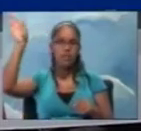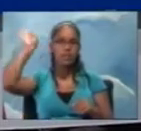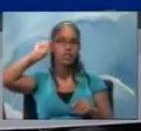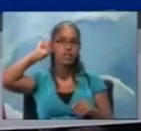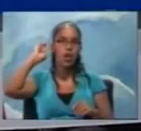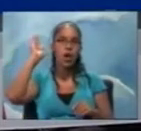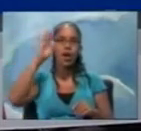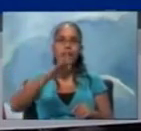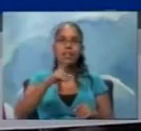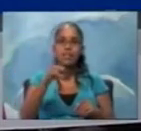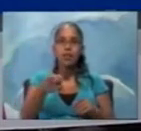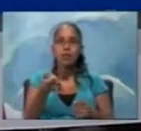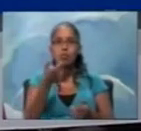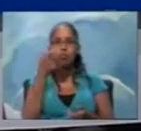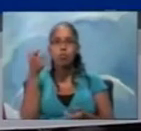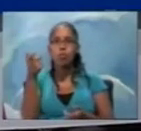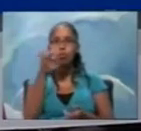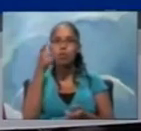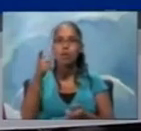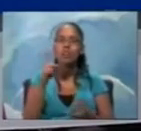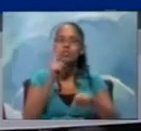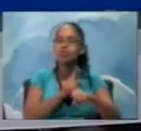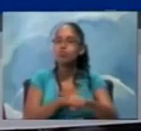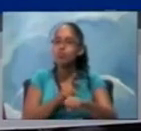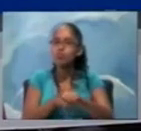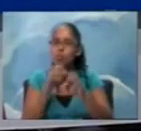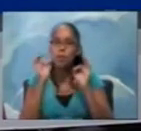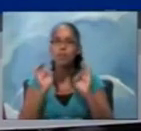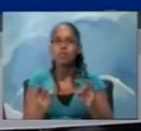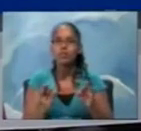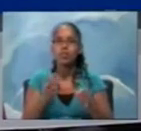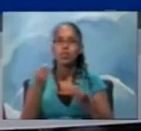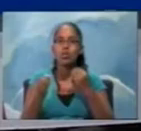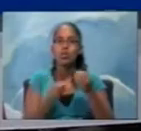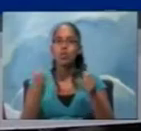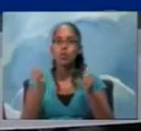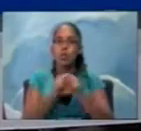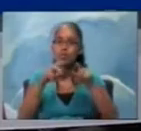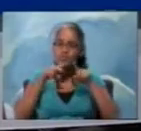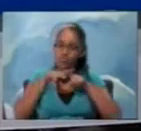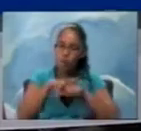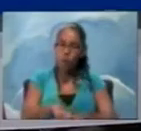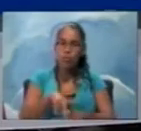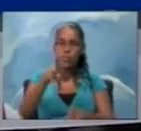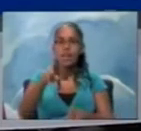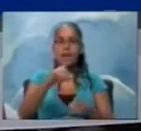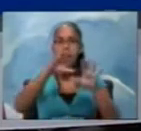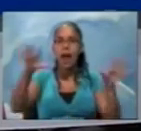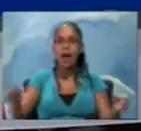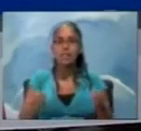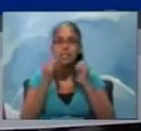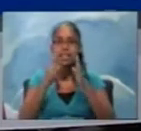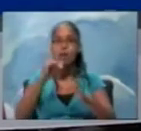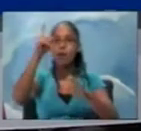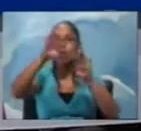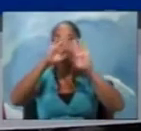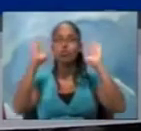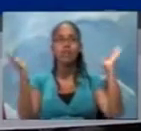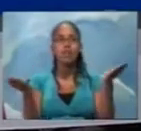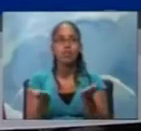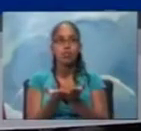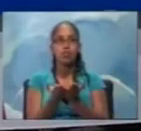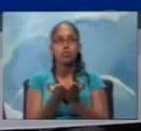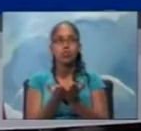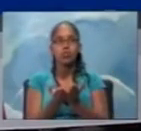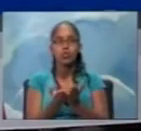Estaban buscando ocasión como condenar al Salvador del mundo. Diga